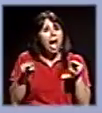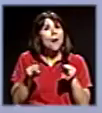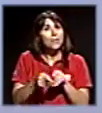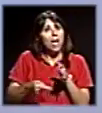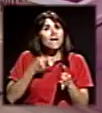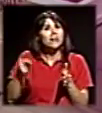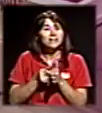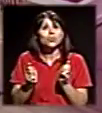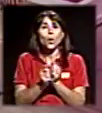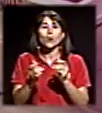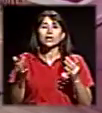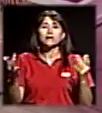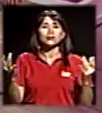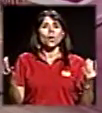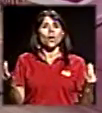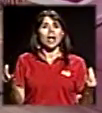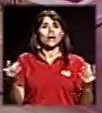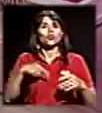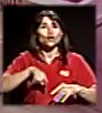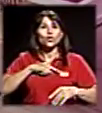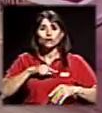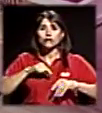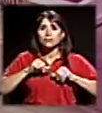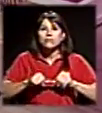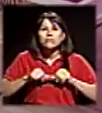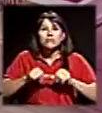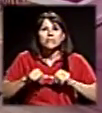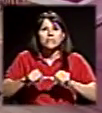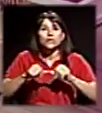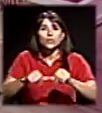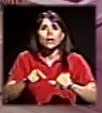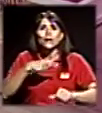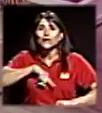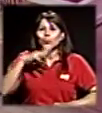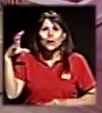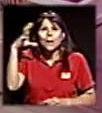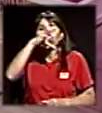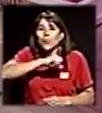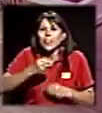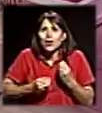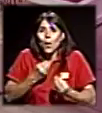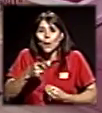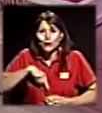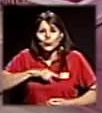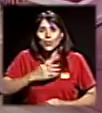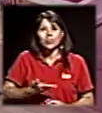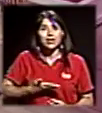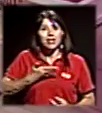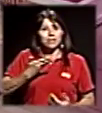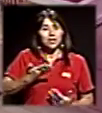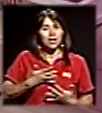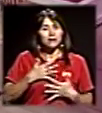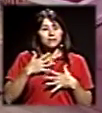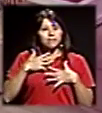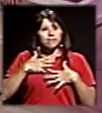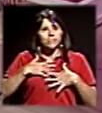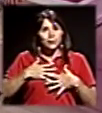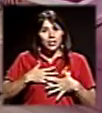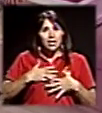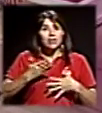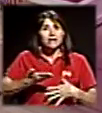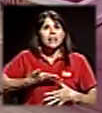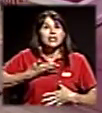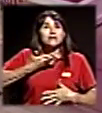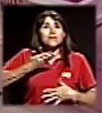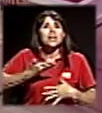veces empezamos a acelerar la práctica no nos damos cuenta siquiera Cómo estamos respirando la respiración como el